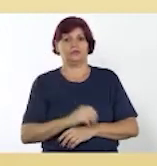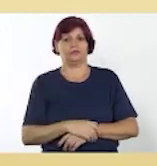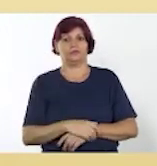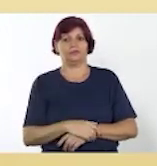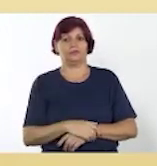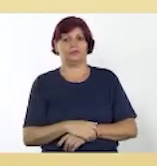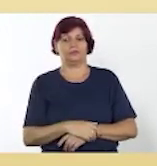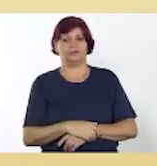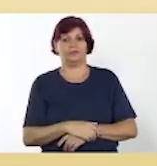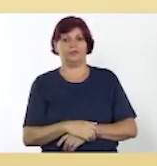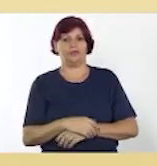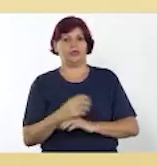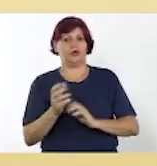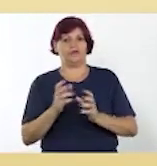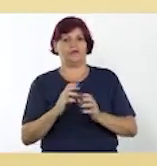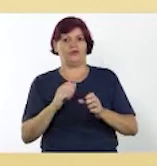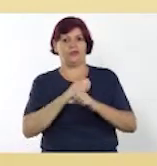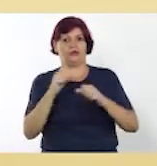formando el sistema